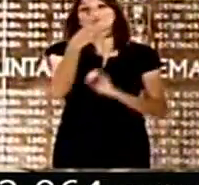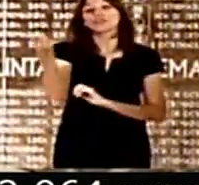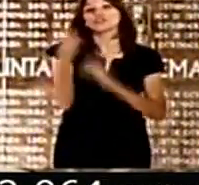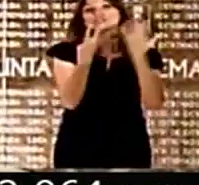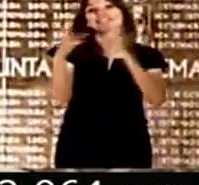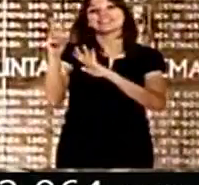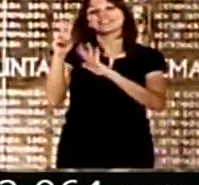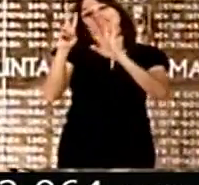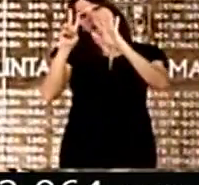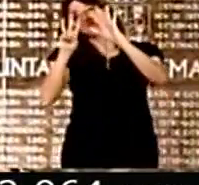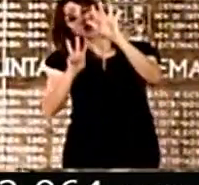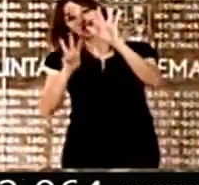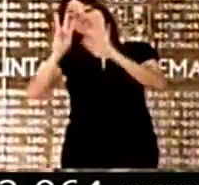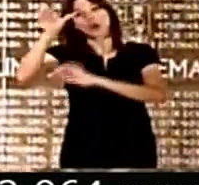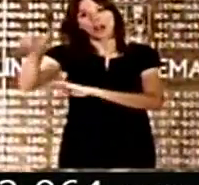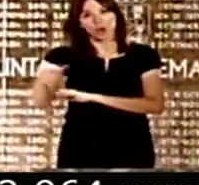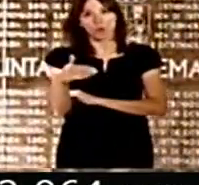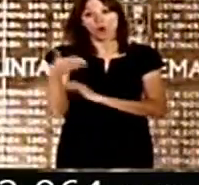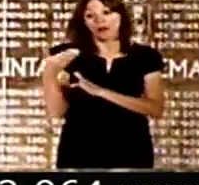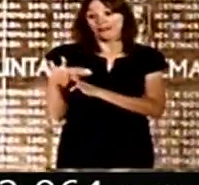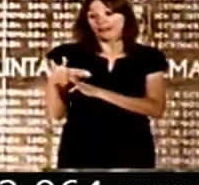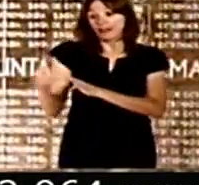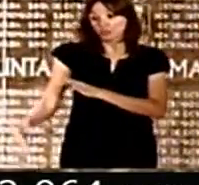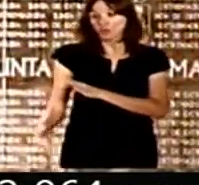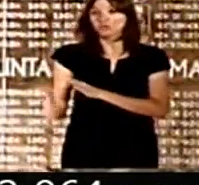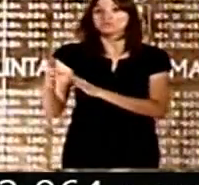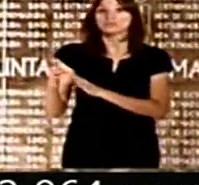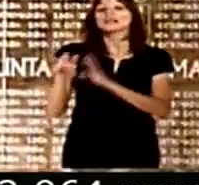146.278 euros. El resto, es decir,